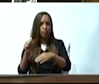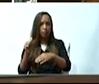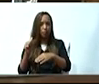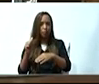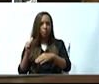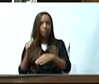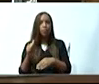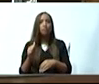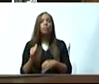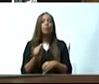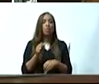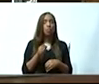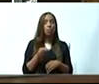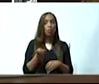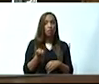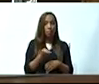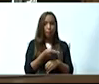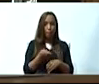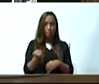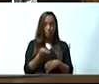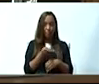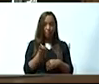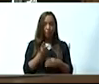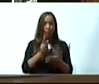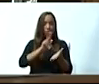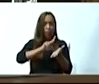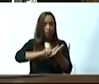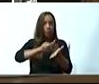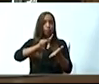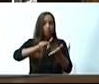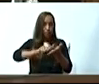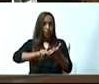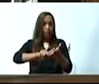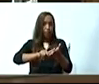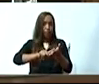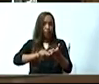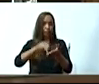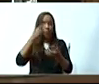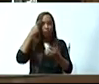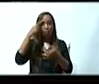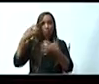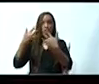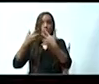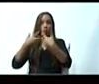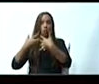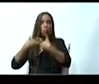debidamente aprobado por ustedes. Estamos votando. A votación.